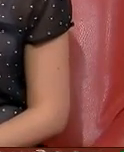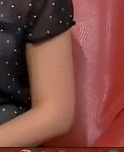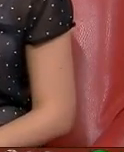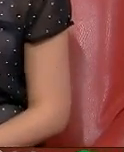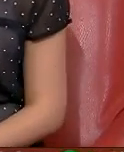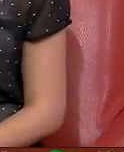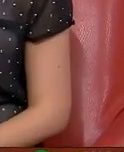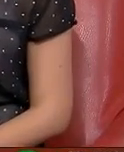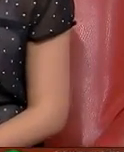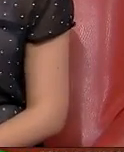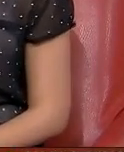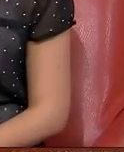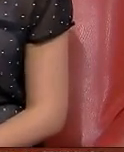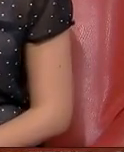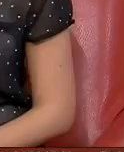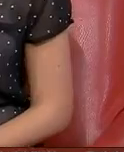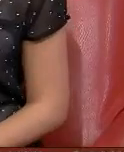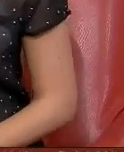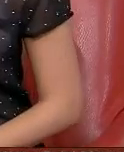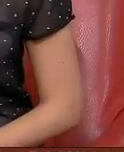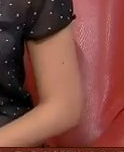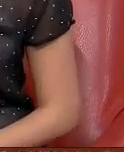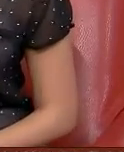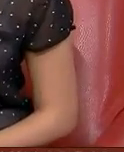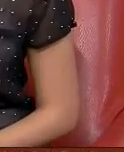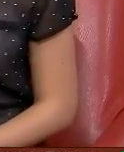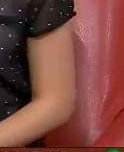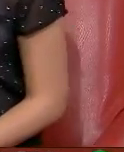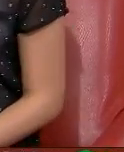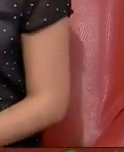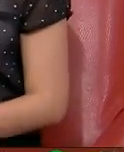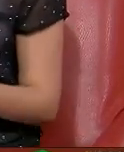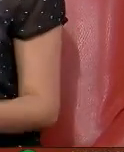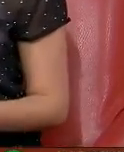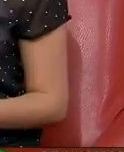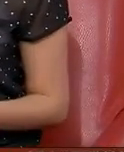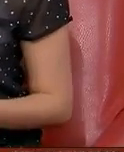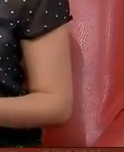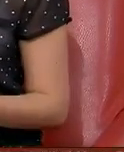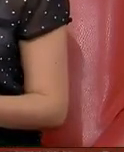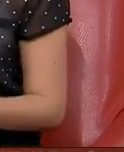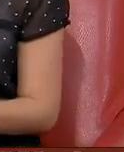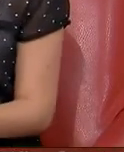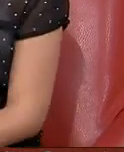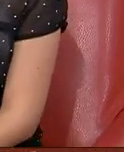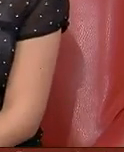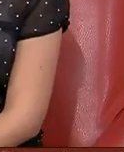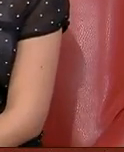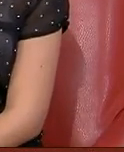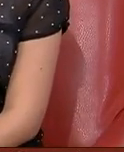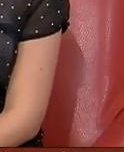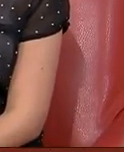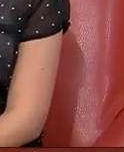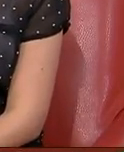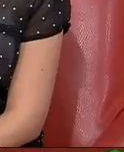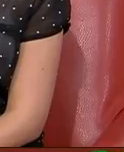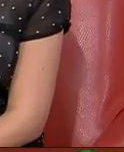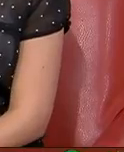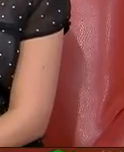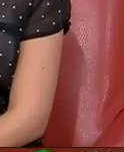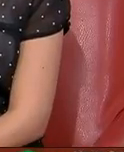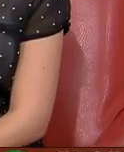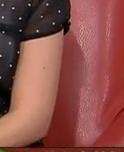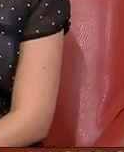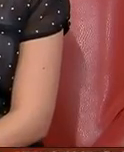por supuesto, que están haciendo productos de primera calidad. Y vamos a otras noticias, porque el Instituto Parker, que fue fundado